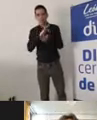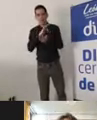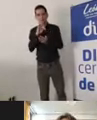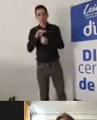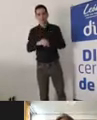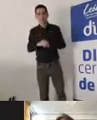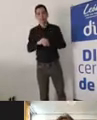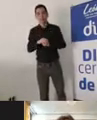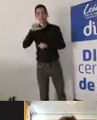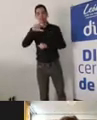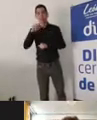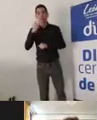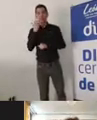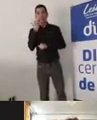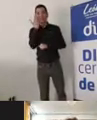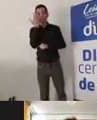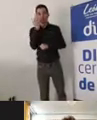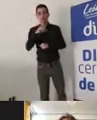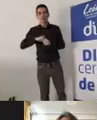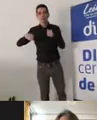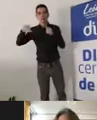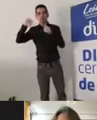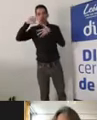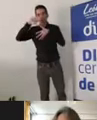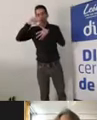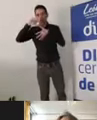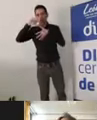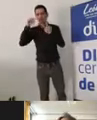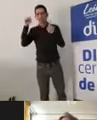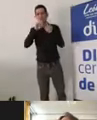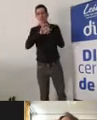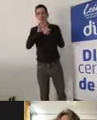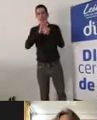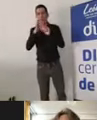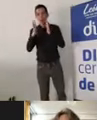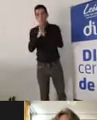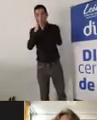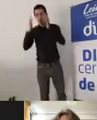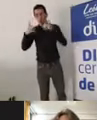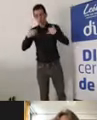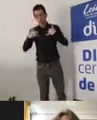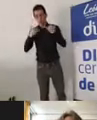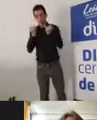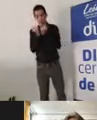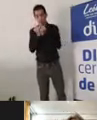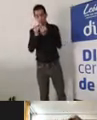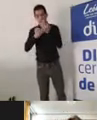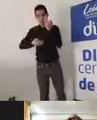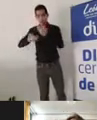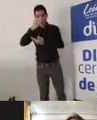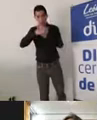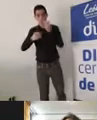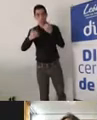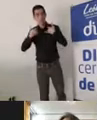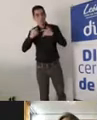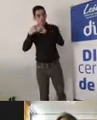hoy en América Latina en términos de la participación juvenil y la inclusión social de la juventud como un grupo